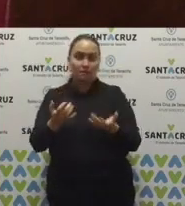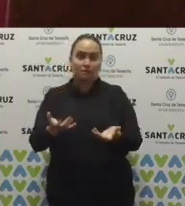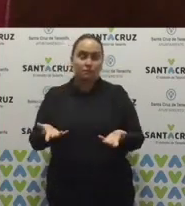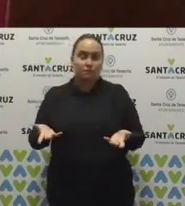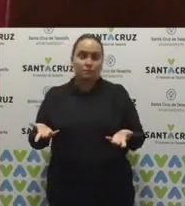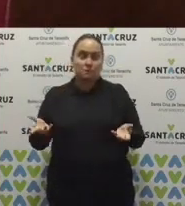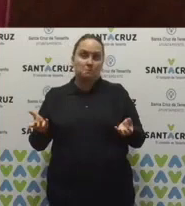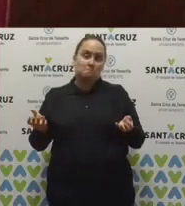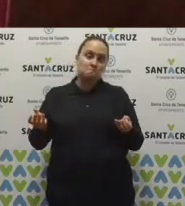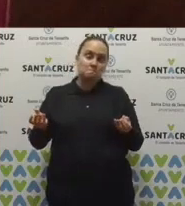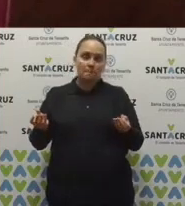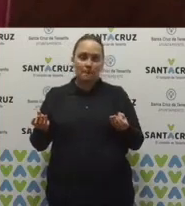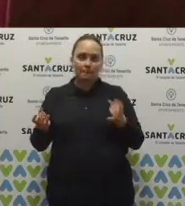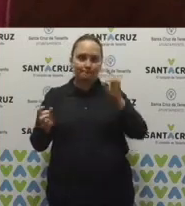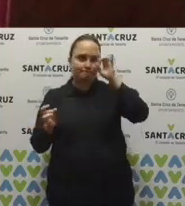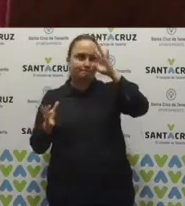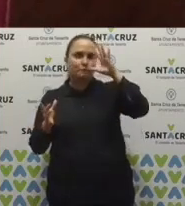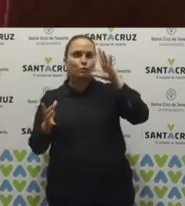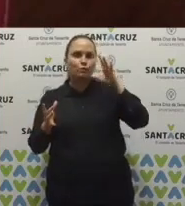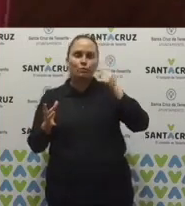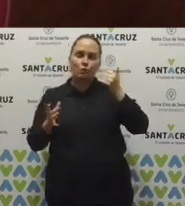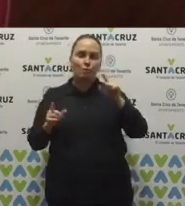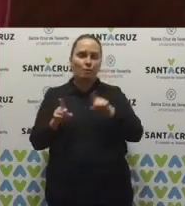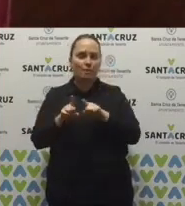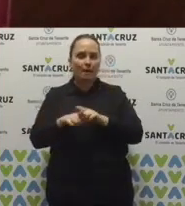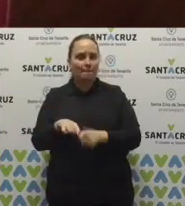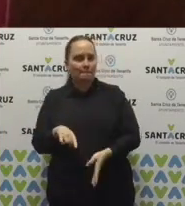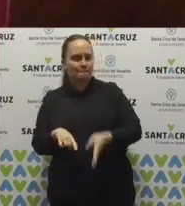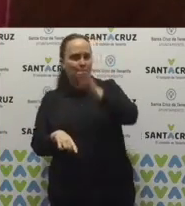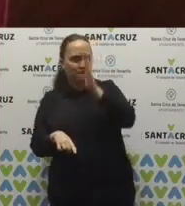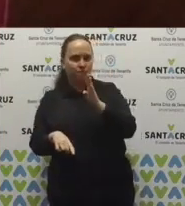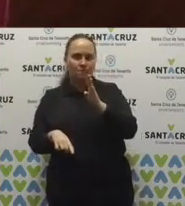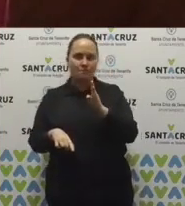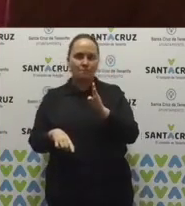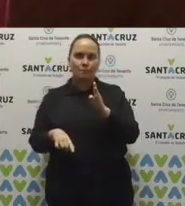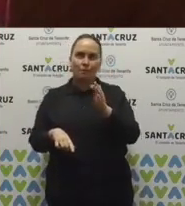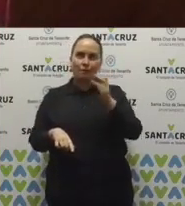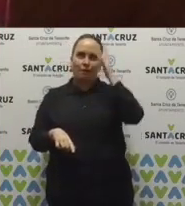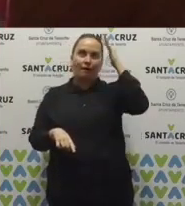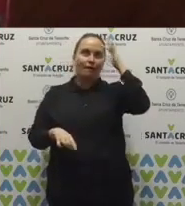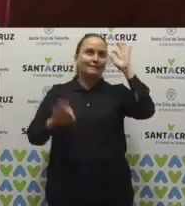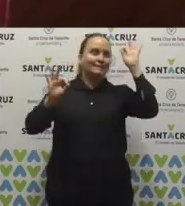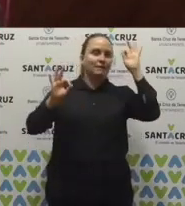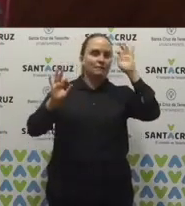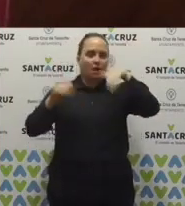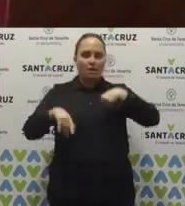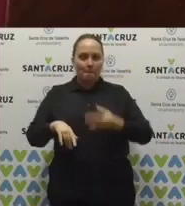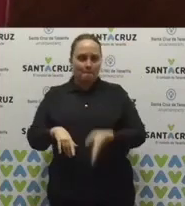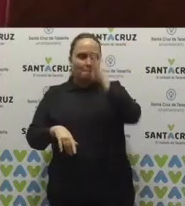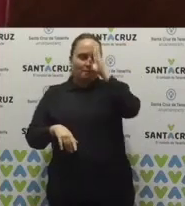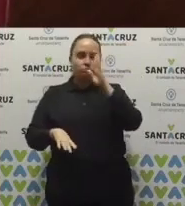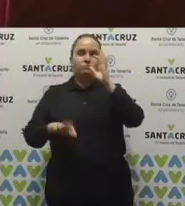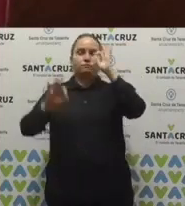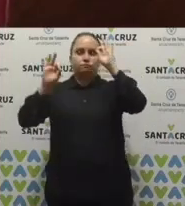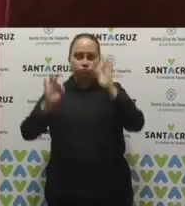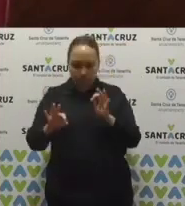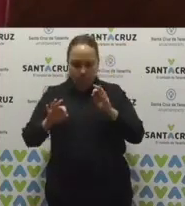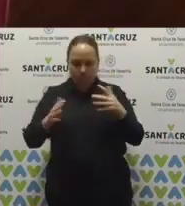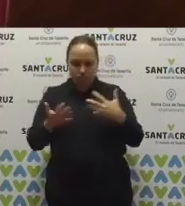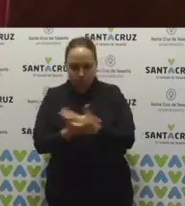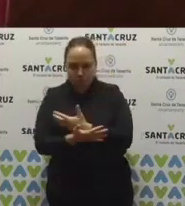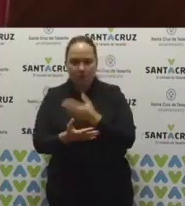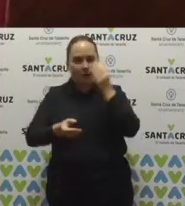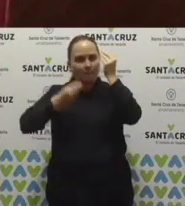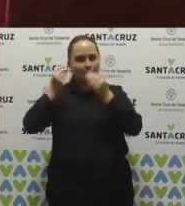me sorprende y me da una tal vez una bofetada y me vuelve a la realidad y yo pensaba que estábamos haciendo algo diferente y